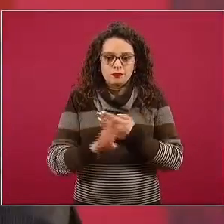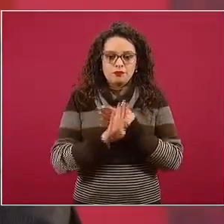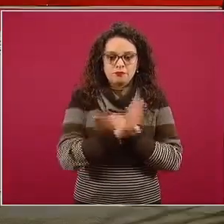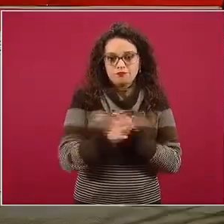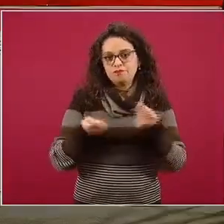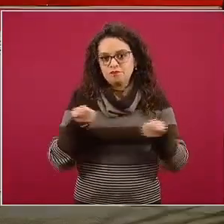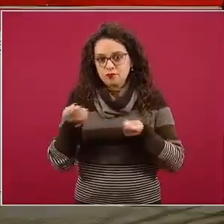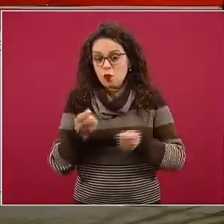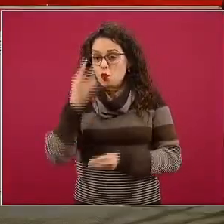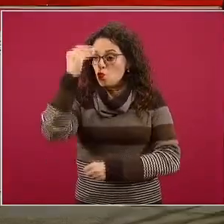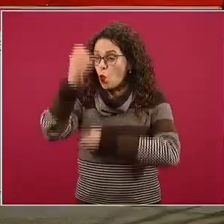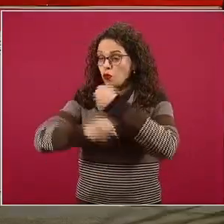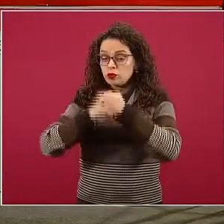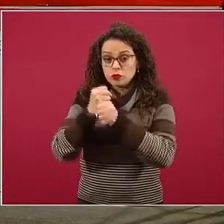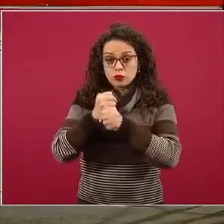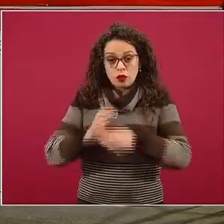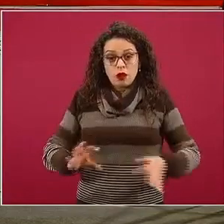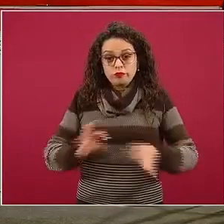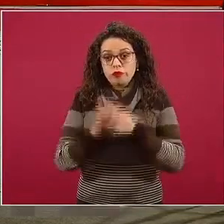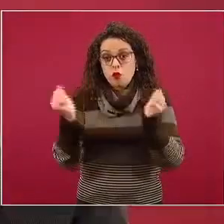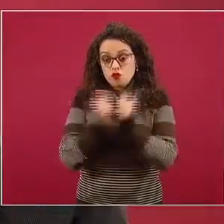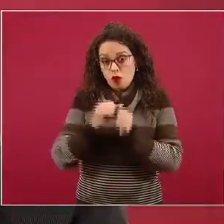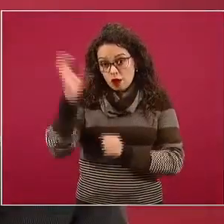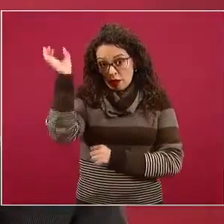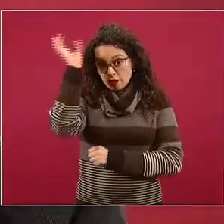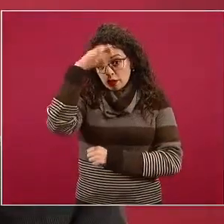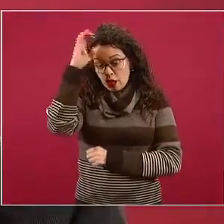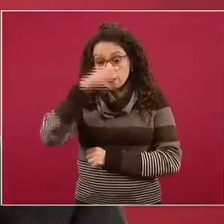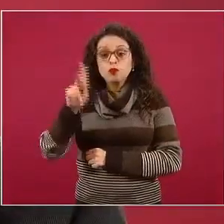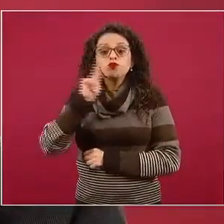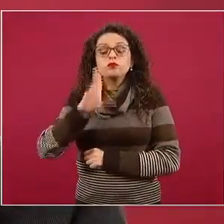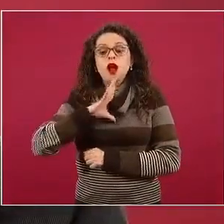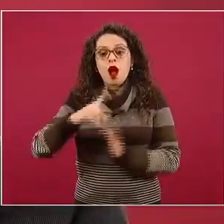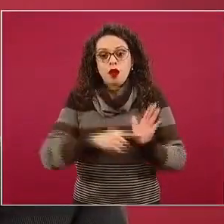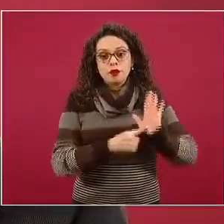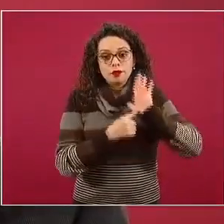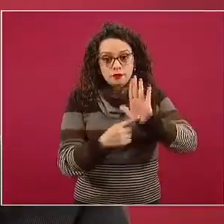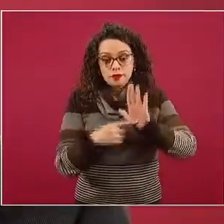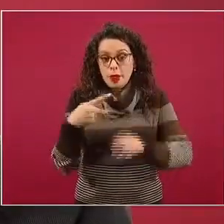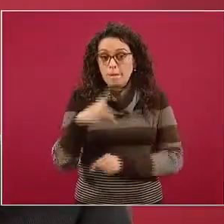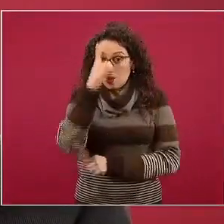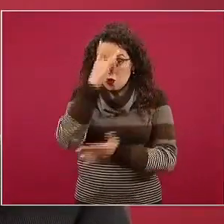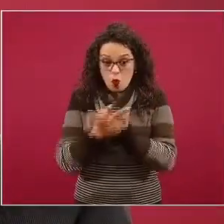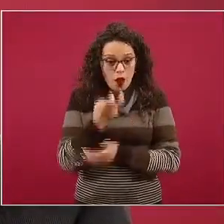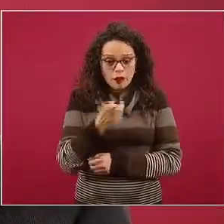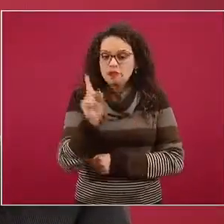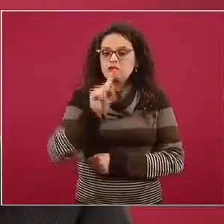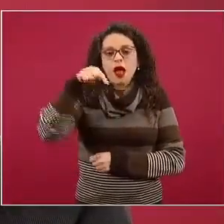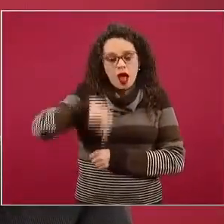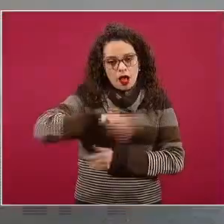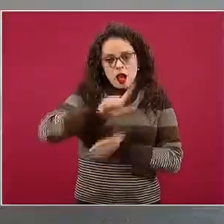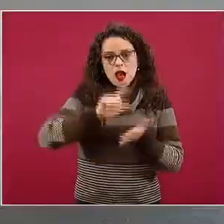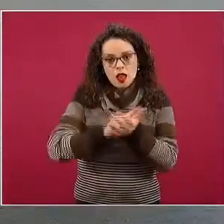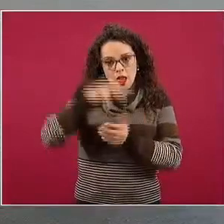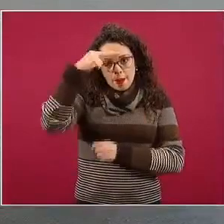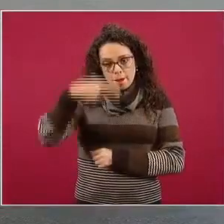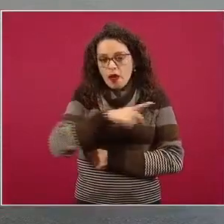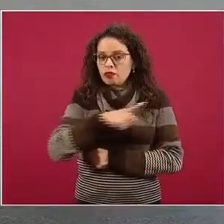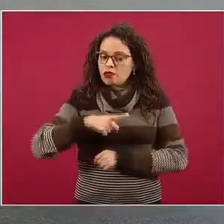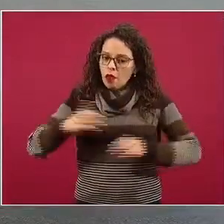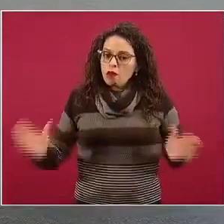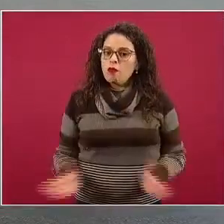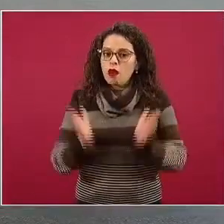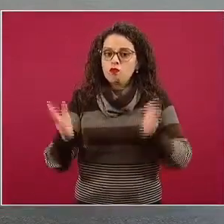años, décadas de hecho. Pero no solo eso, es una obligación legal de México impulsar estas medidas, puesto que México fue uno